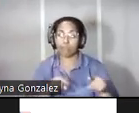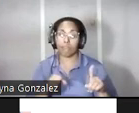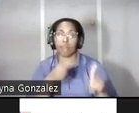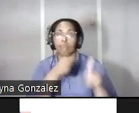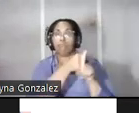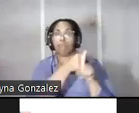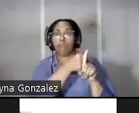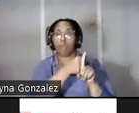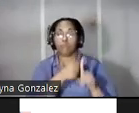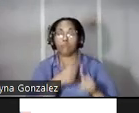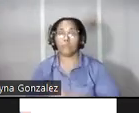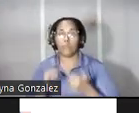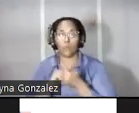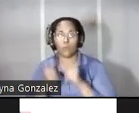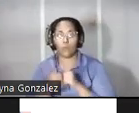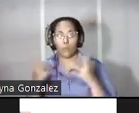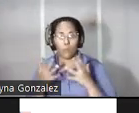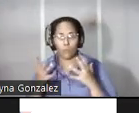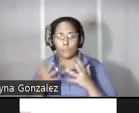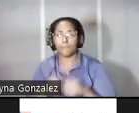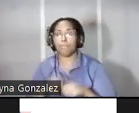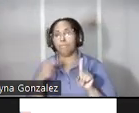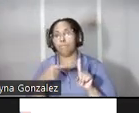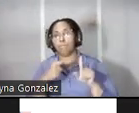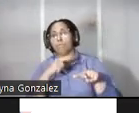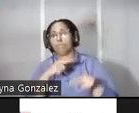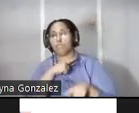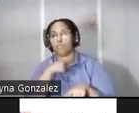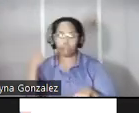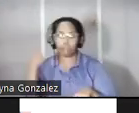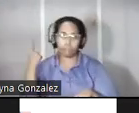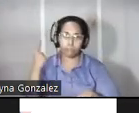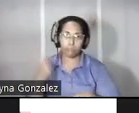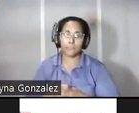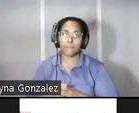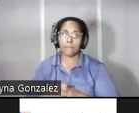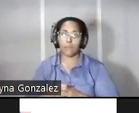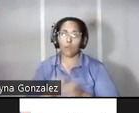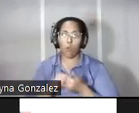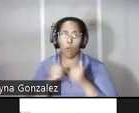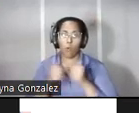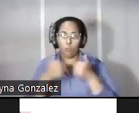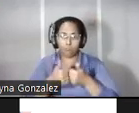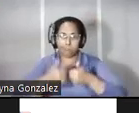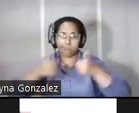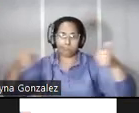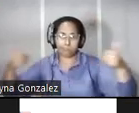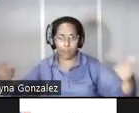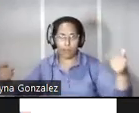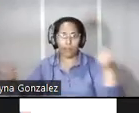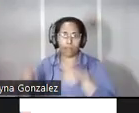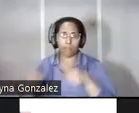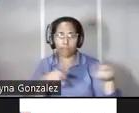cabo como si el homicidio seguido por suicidio fueran actos separados, ha obstaculizado